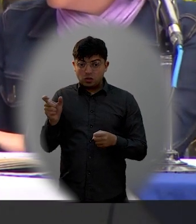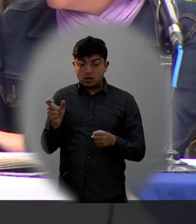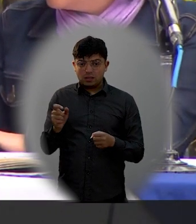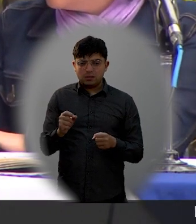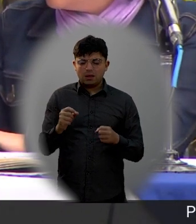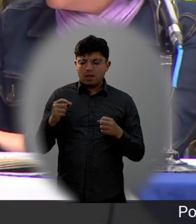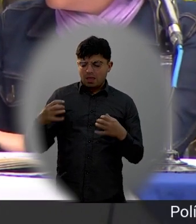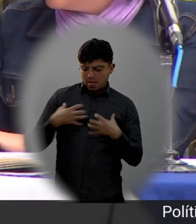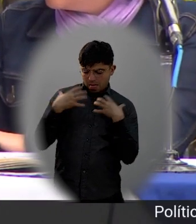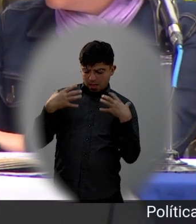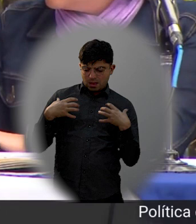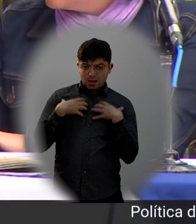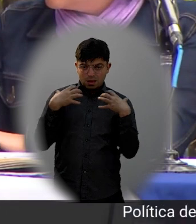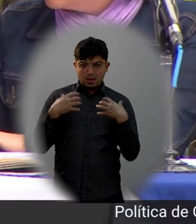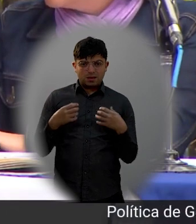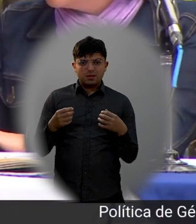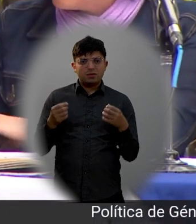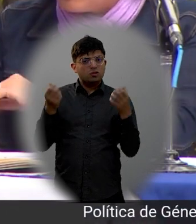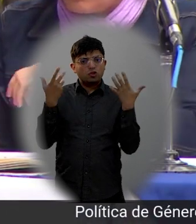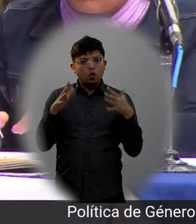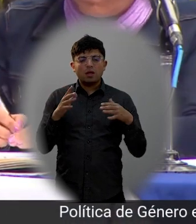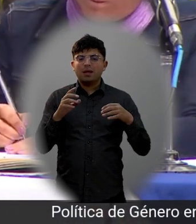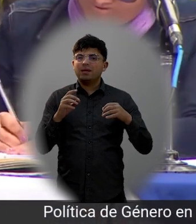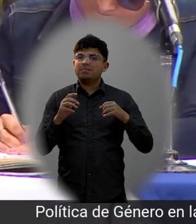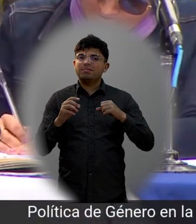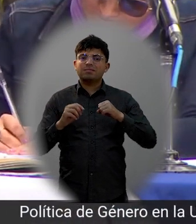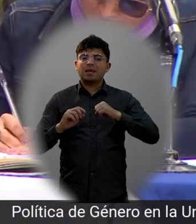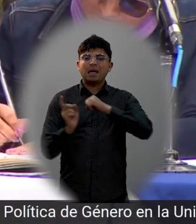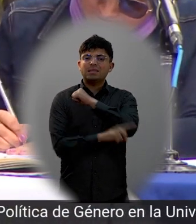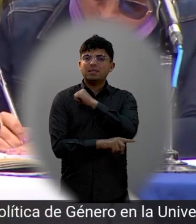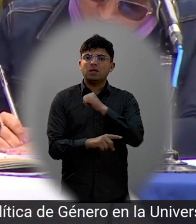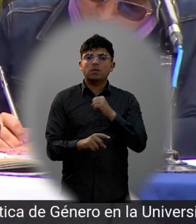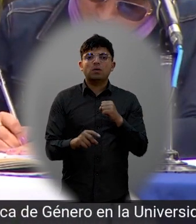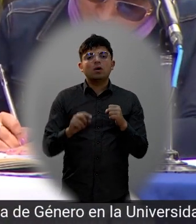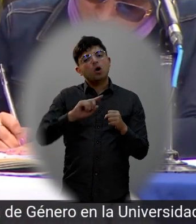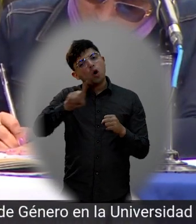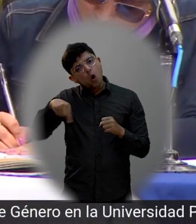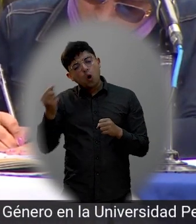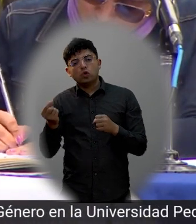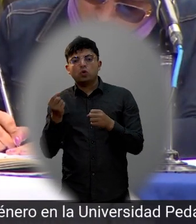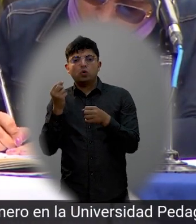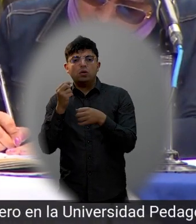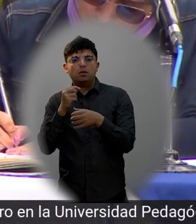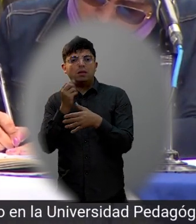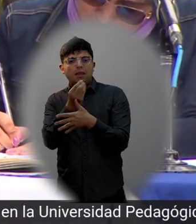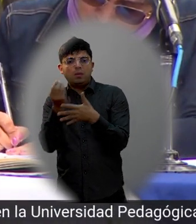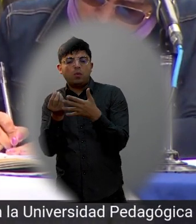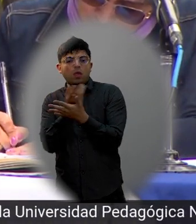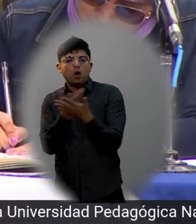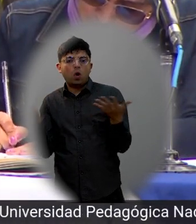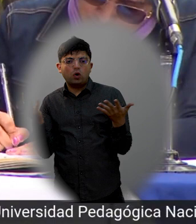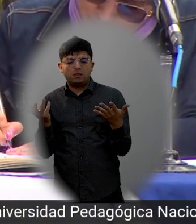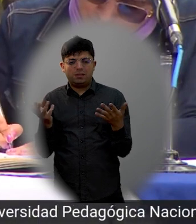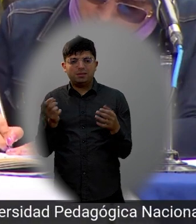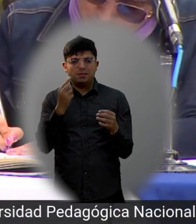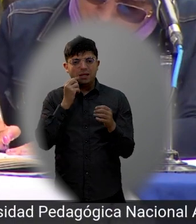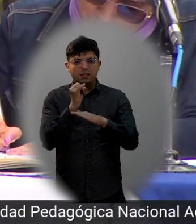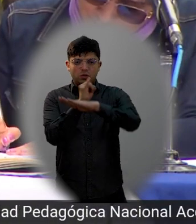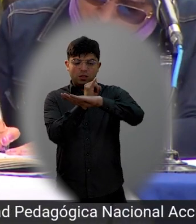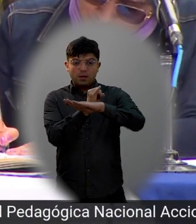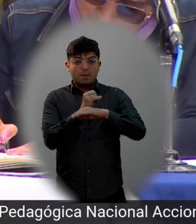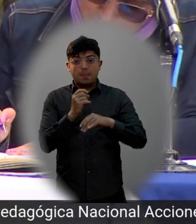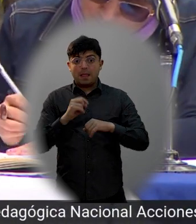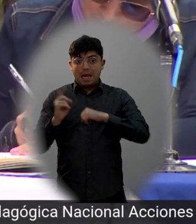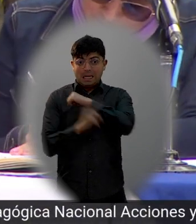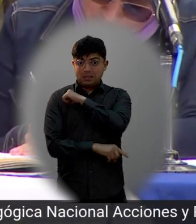no necesariamente quieren ese tipo de sanción. Están buscando otro tipo de cosas de la institucionalidad. No es que la